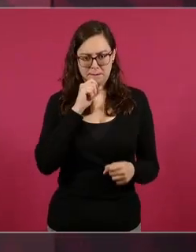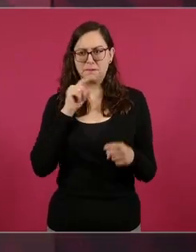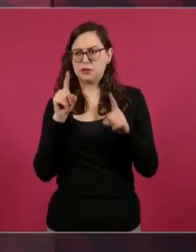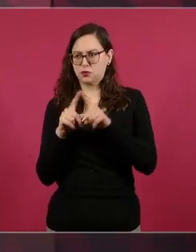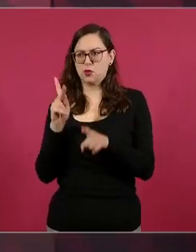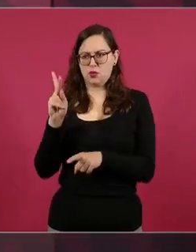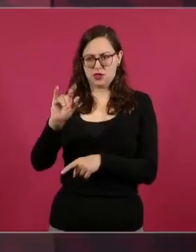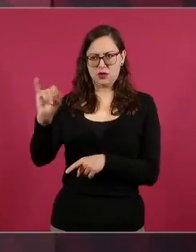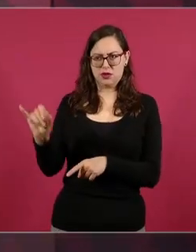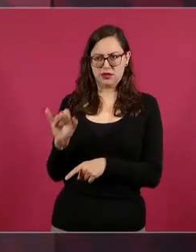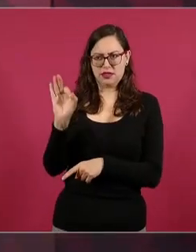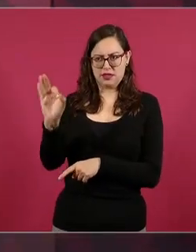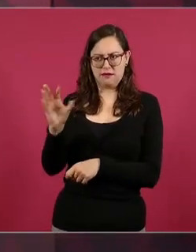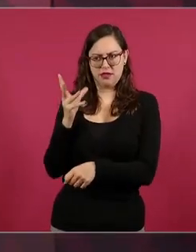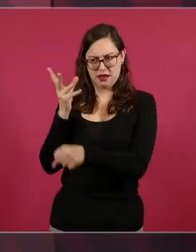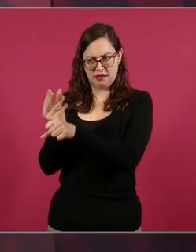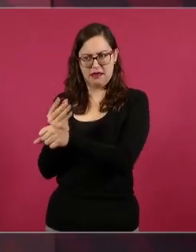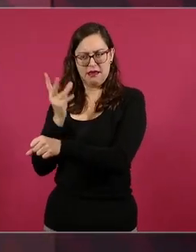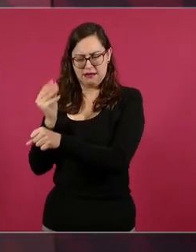en